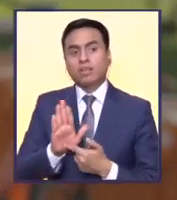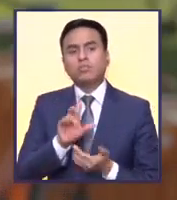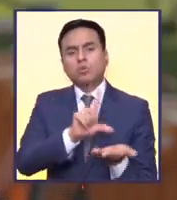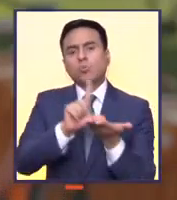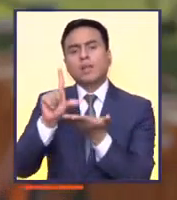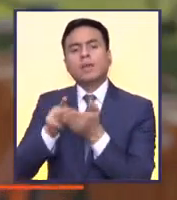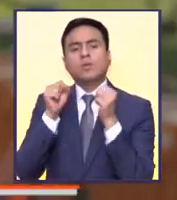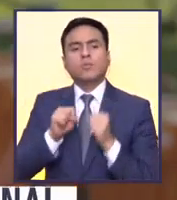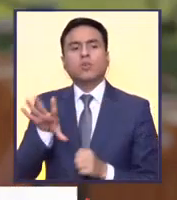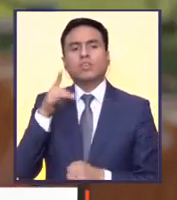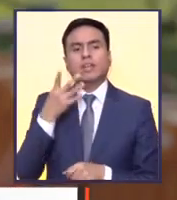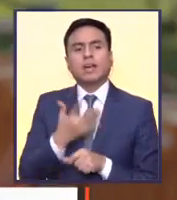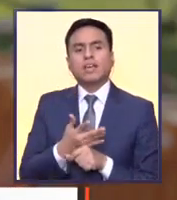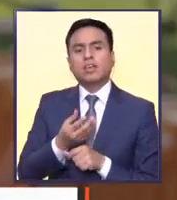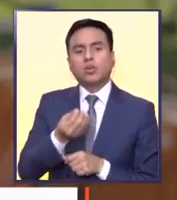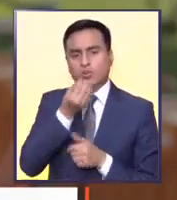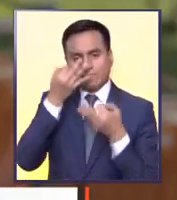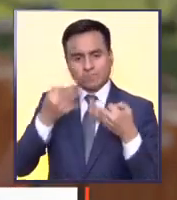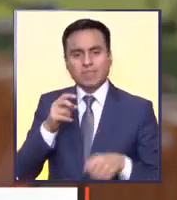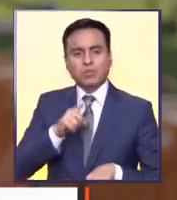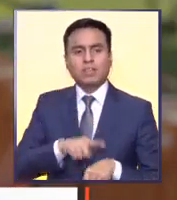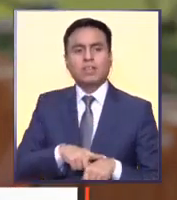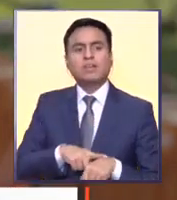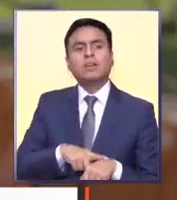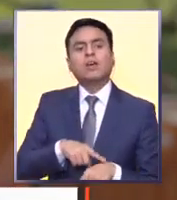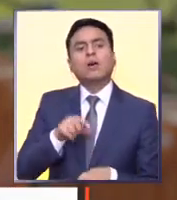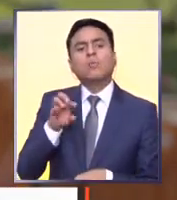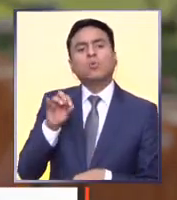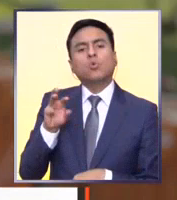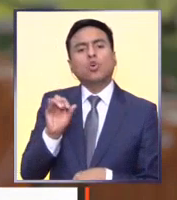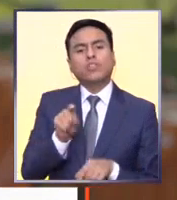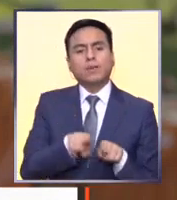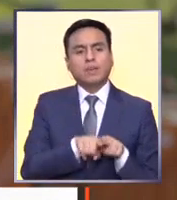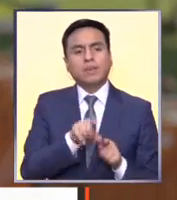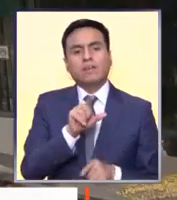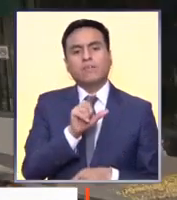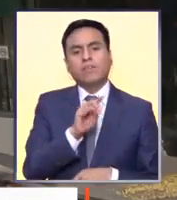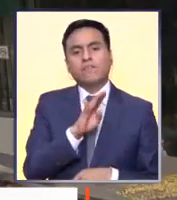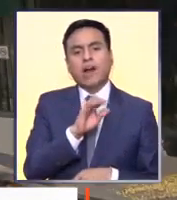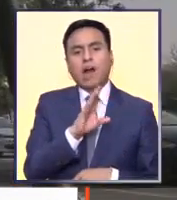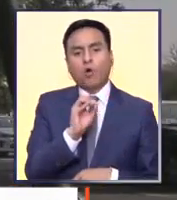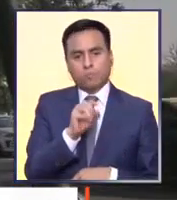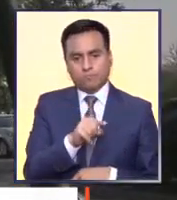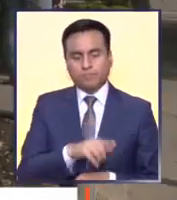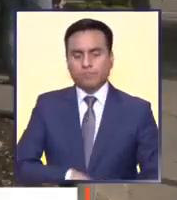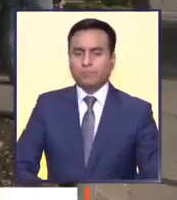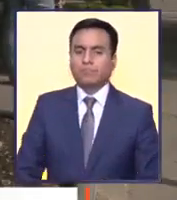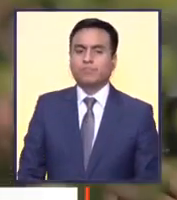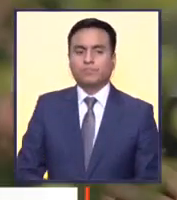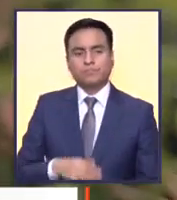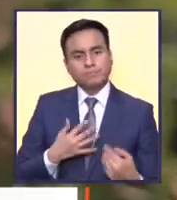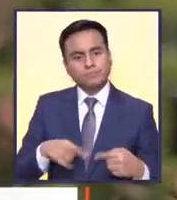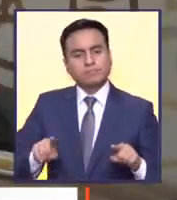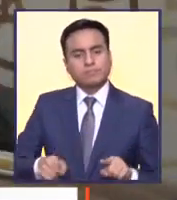donde podemos encontrar cocina de temporada. Guapo en Pocuro y Café San Juan en Francisco Bilbao.